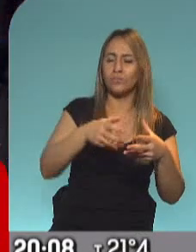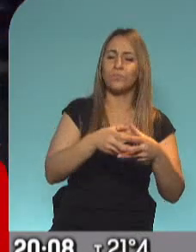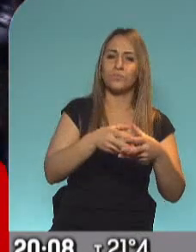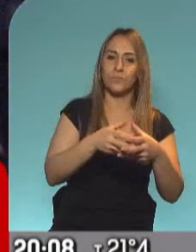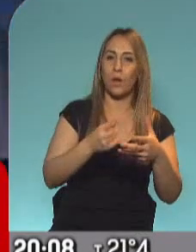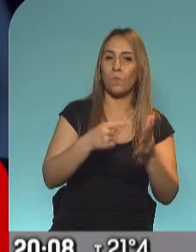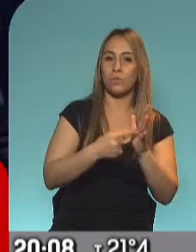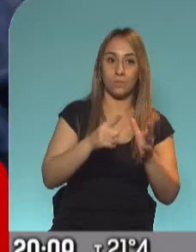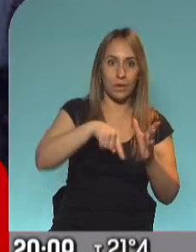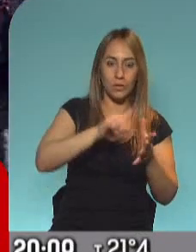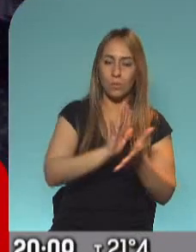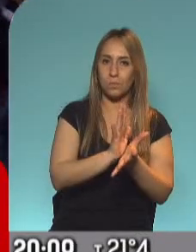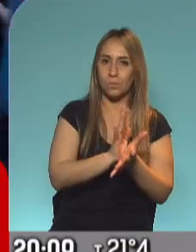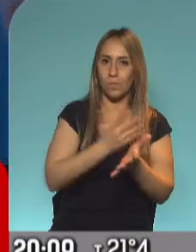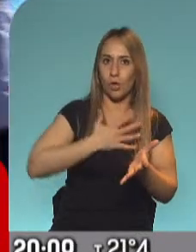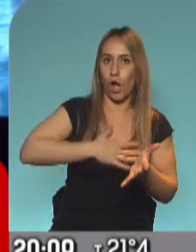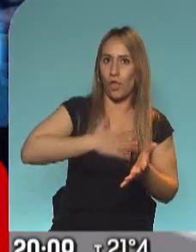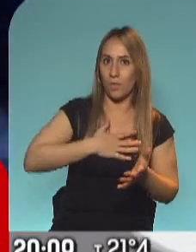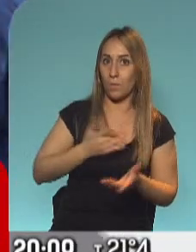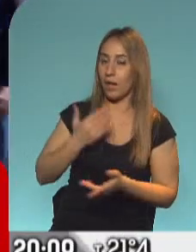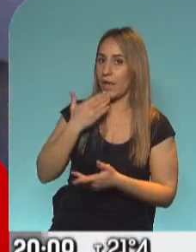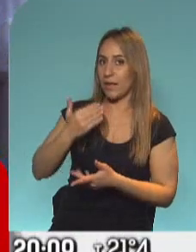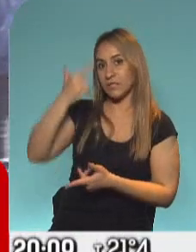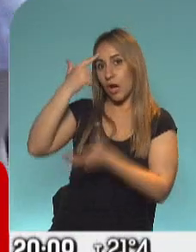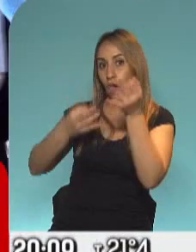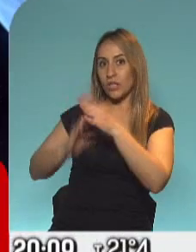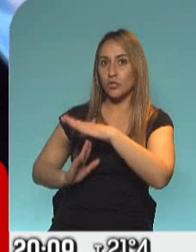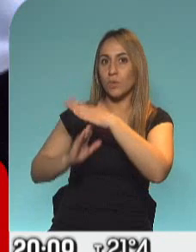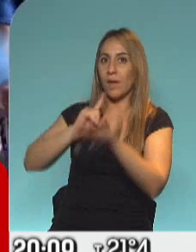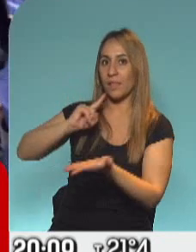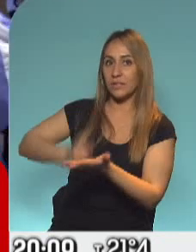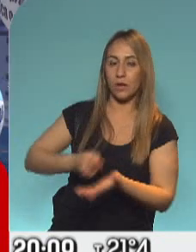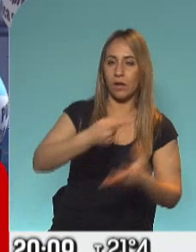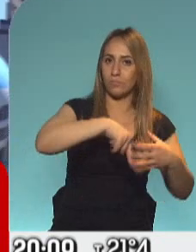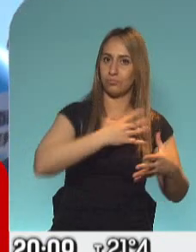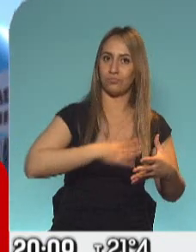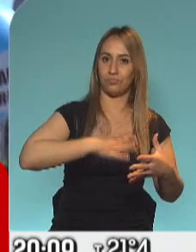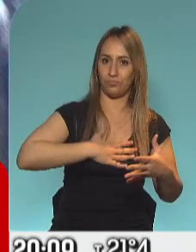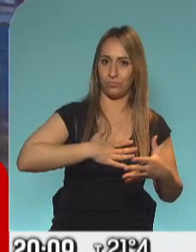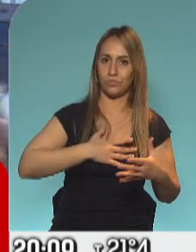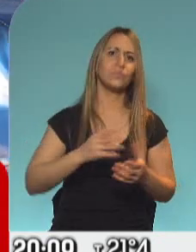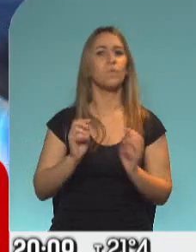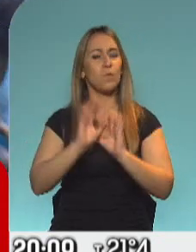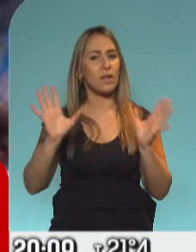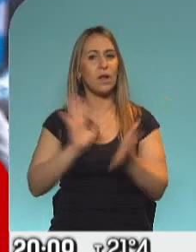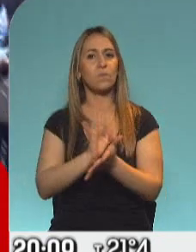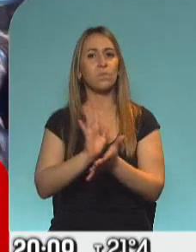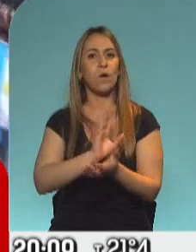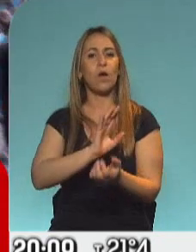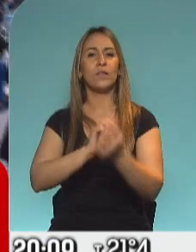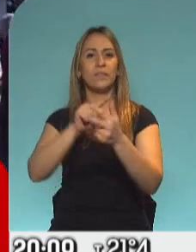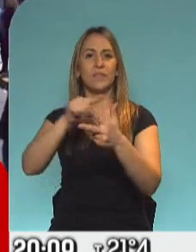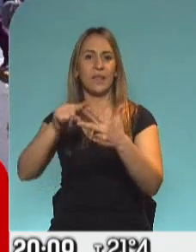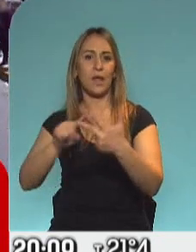la alegría por esta decisión. La claridad en las fronteras de los poderes, ¿no? Cómo los 3